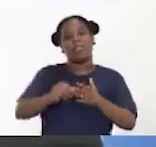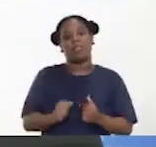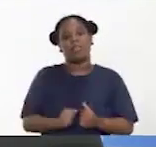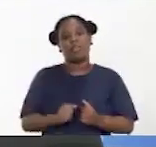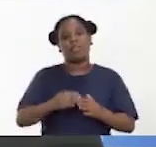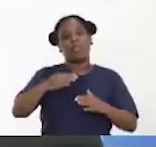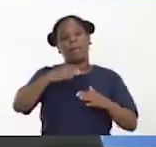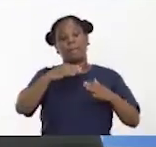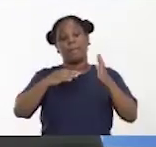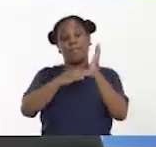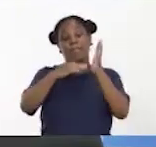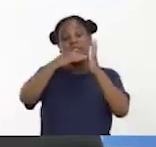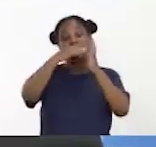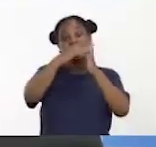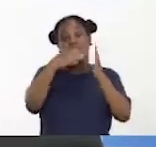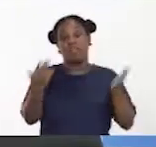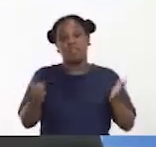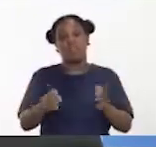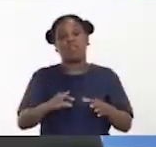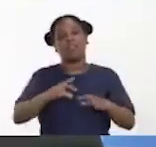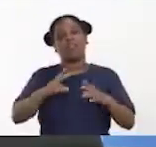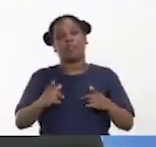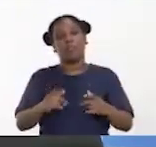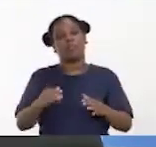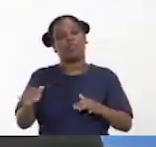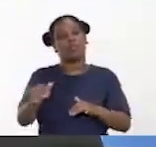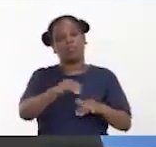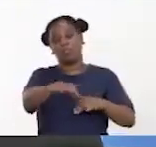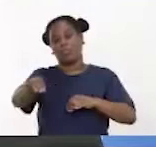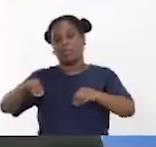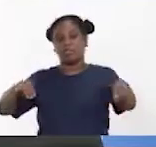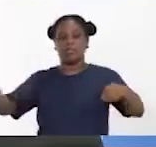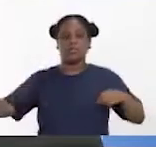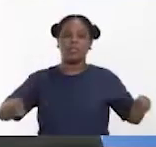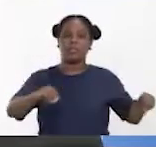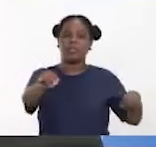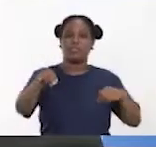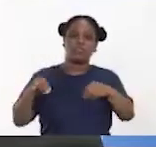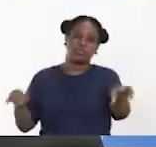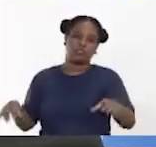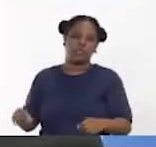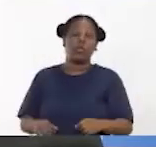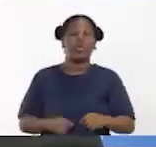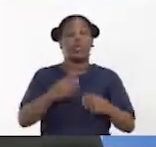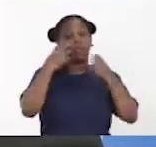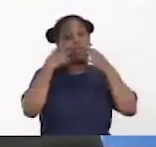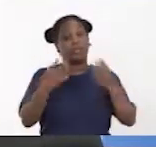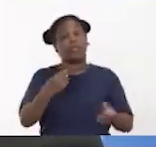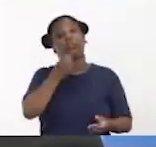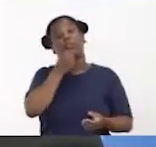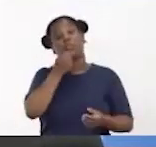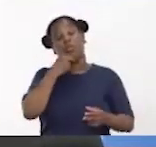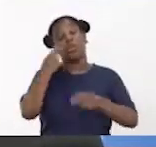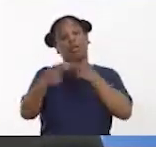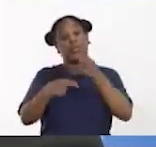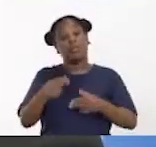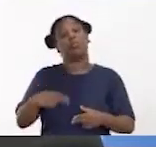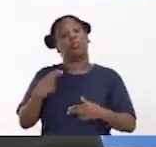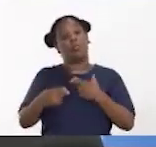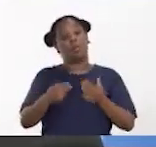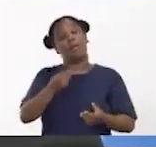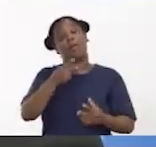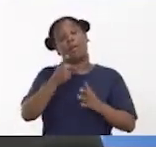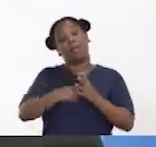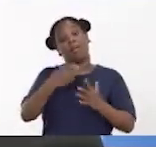central, ¿de acuerdo? Así como las medidas de dispersión. Es importante que los que puedan hacerlo, lo hagan para que comprueben